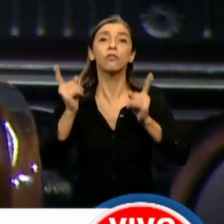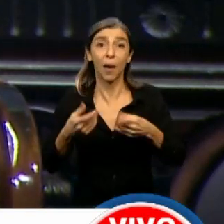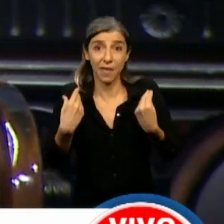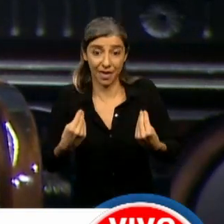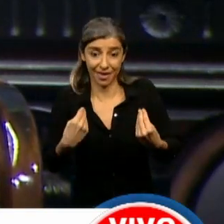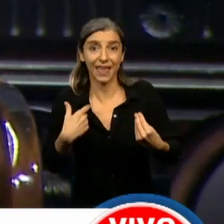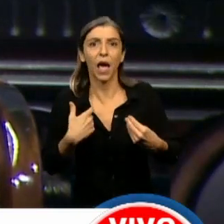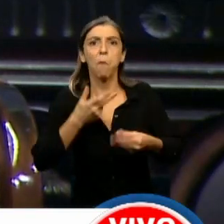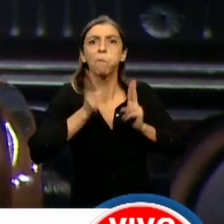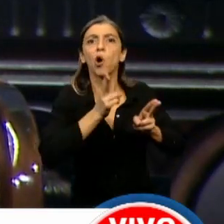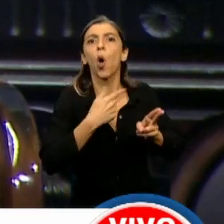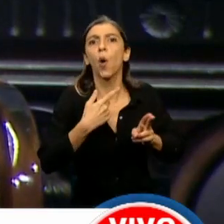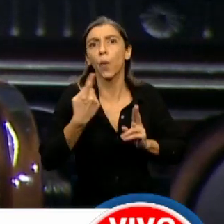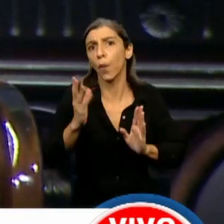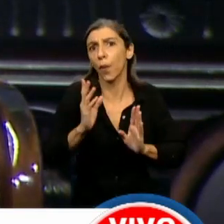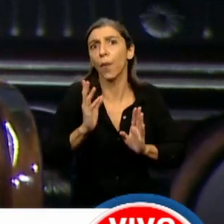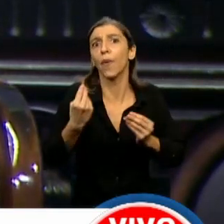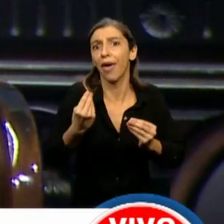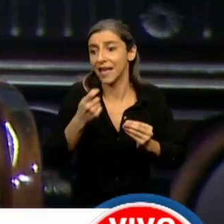muchos argentinos que puedan votar.